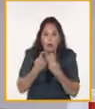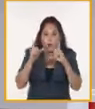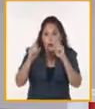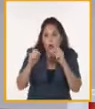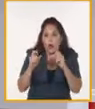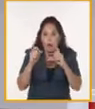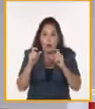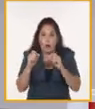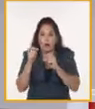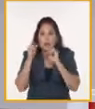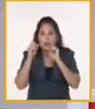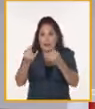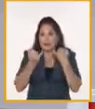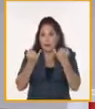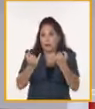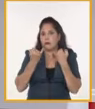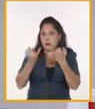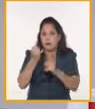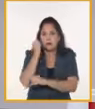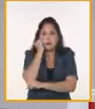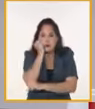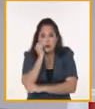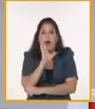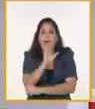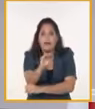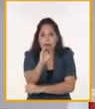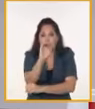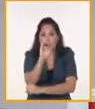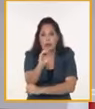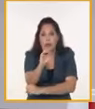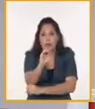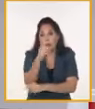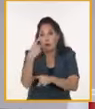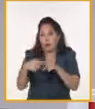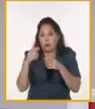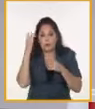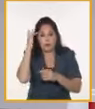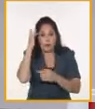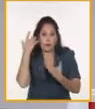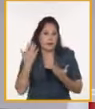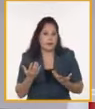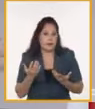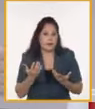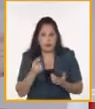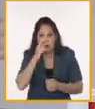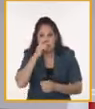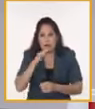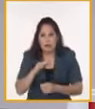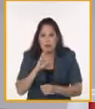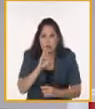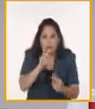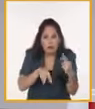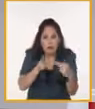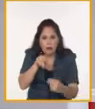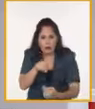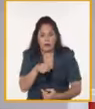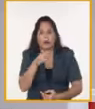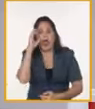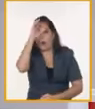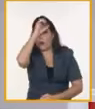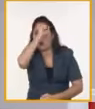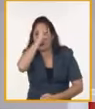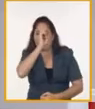de de información y después por eso el niño no habla el niño tiene un grupo de de de trastorno y tiene al final cuando se le hace el diagnóstico el niño tiene un a